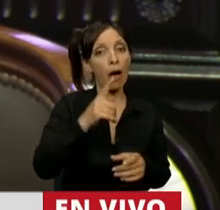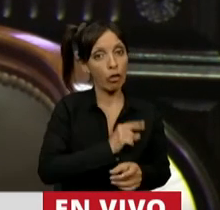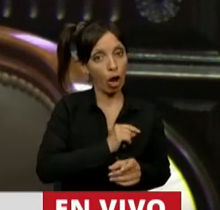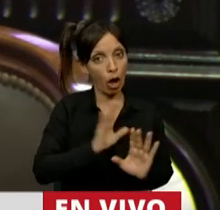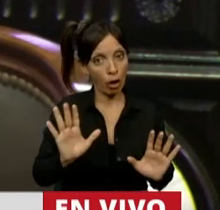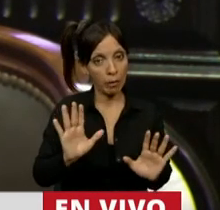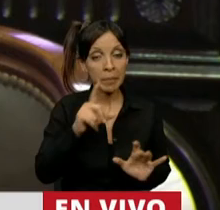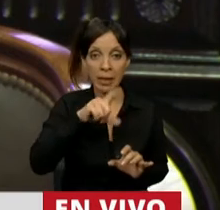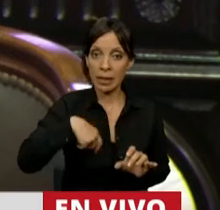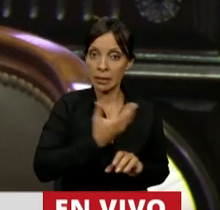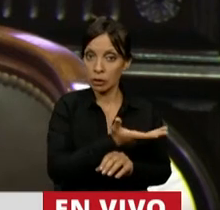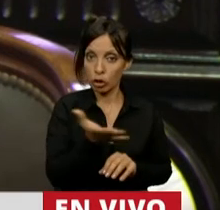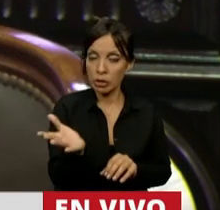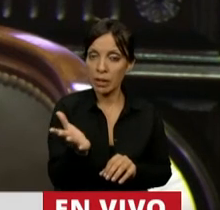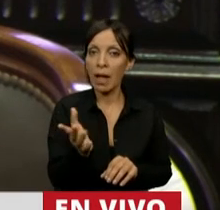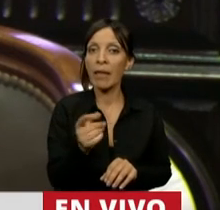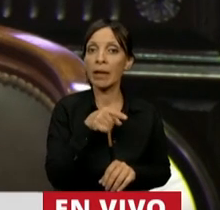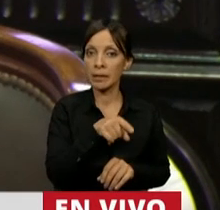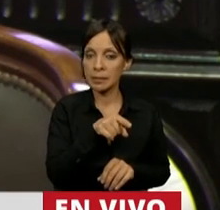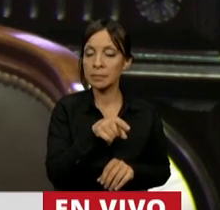se consolidaron